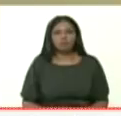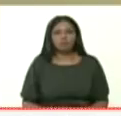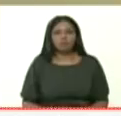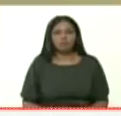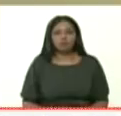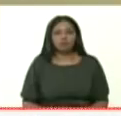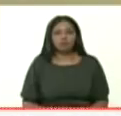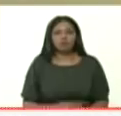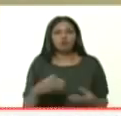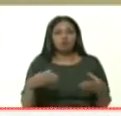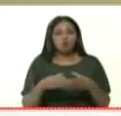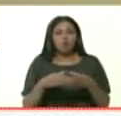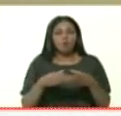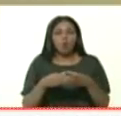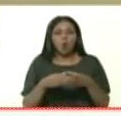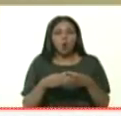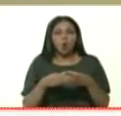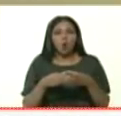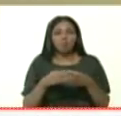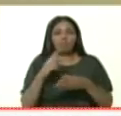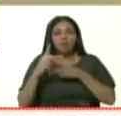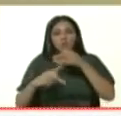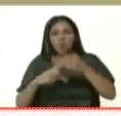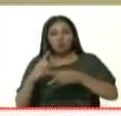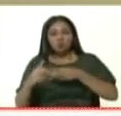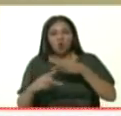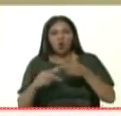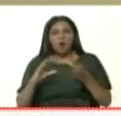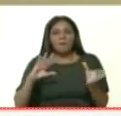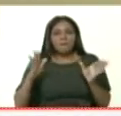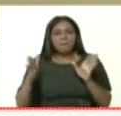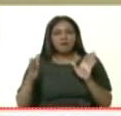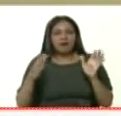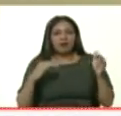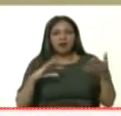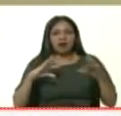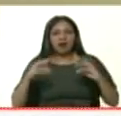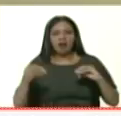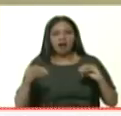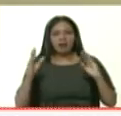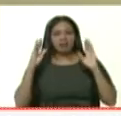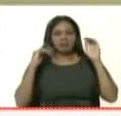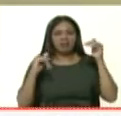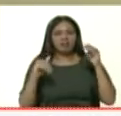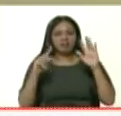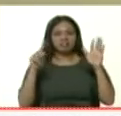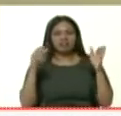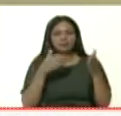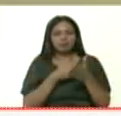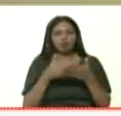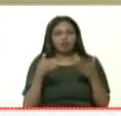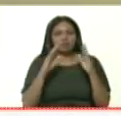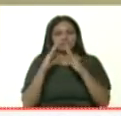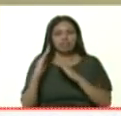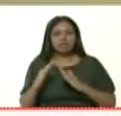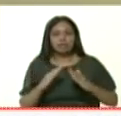los comités locales de abastecimiento y producción, que atienden 6 millones de